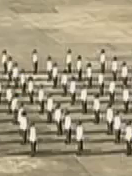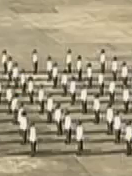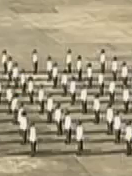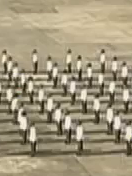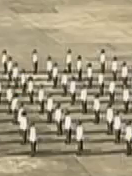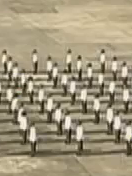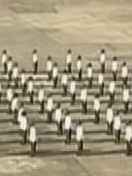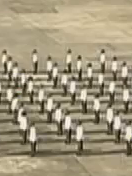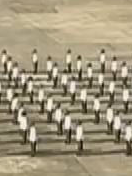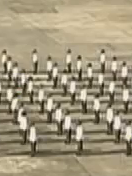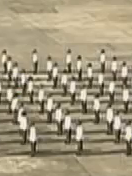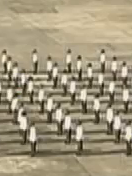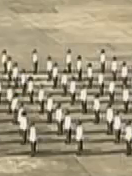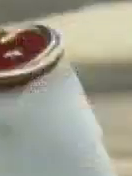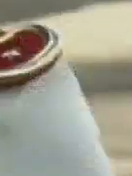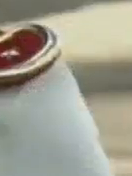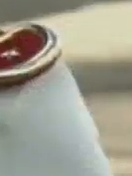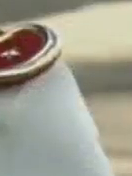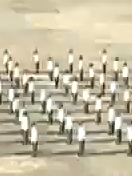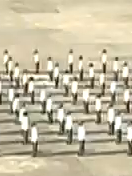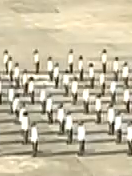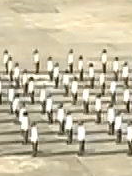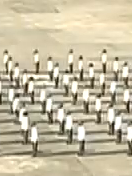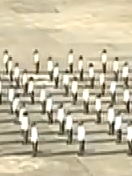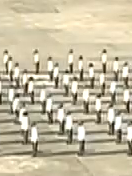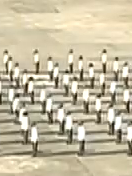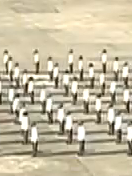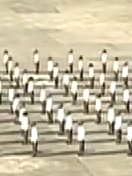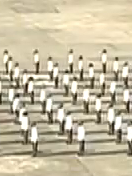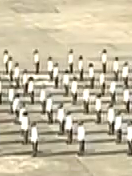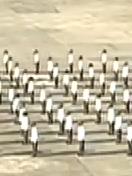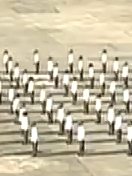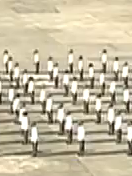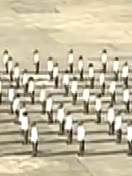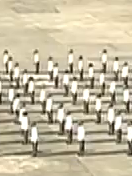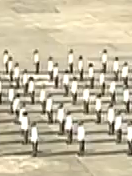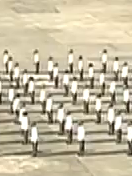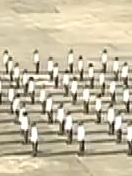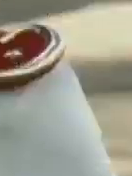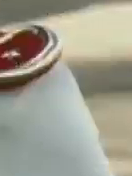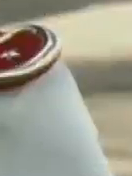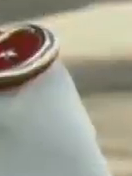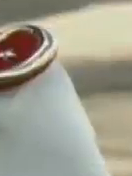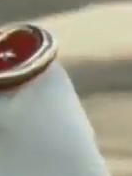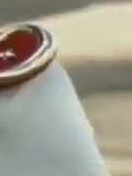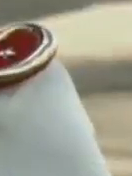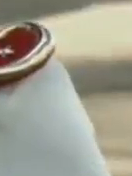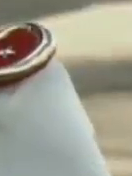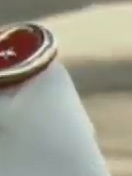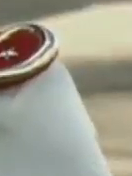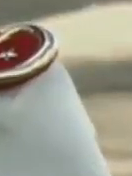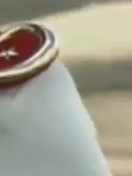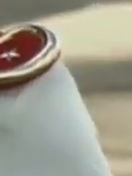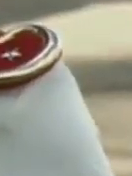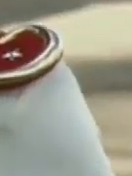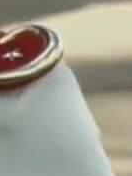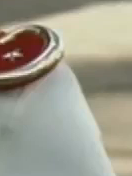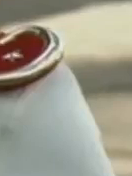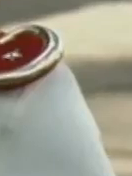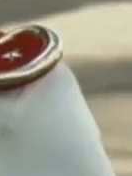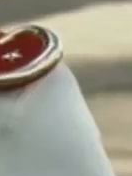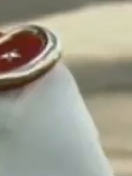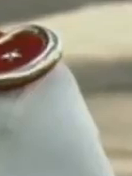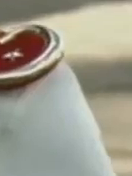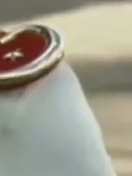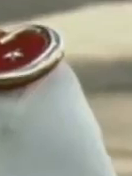¡La patria sigue! ¡Leales siempre! ¡Traidores nunca! ¡Mi comandante en jefe! ¡Permiso para